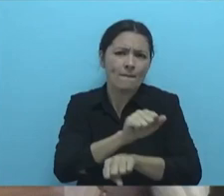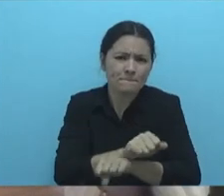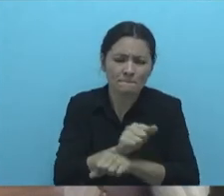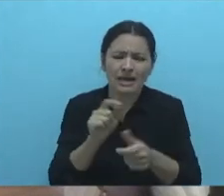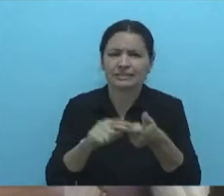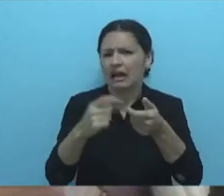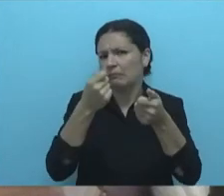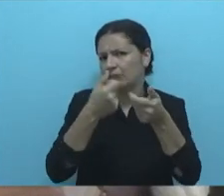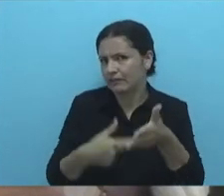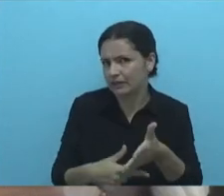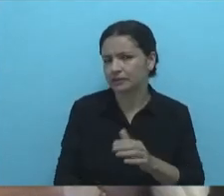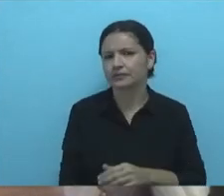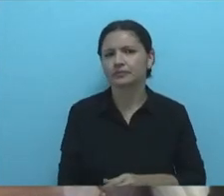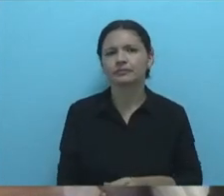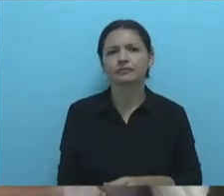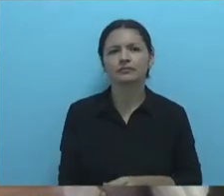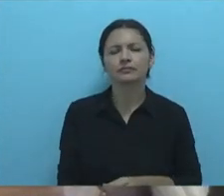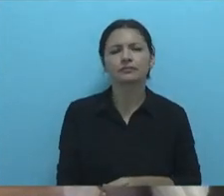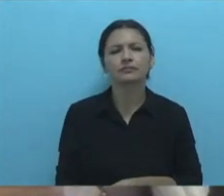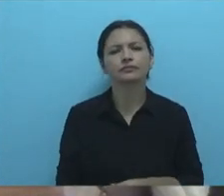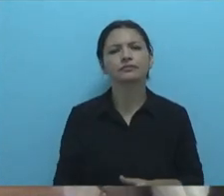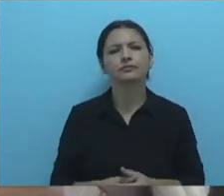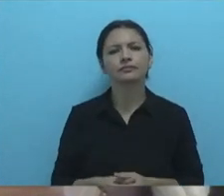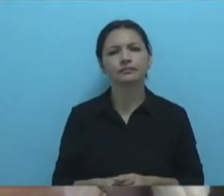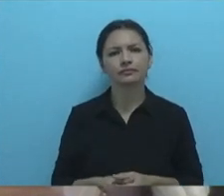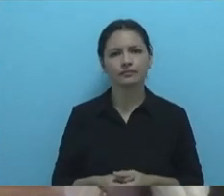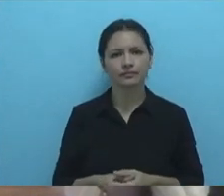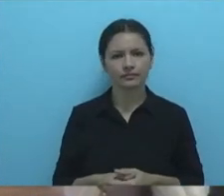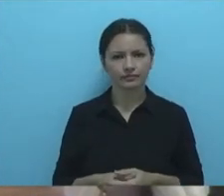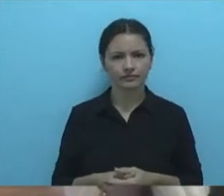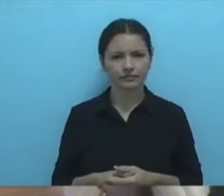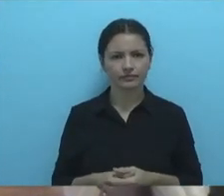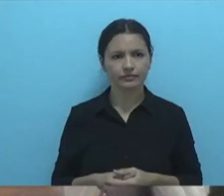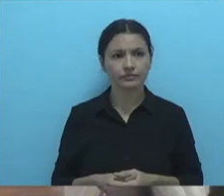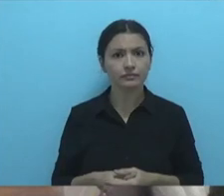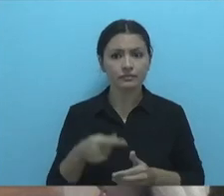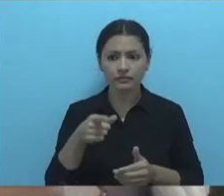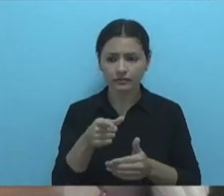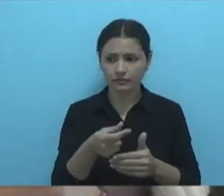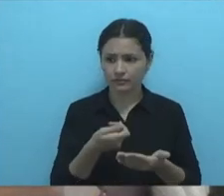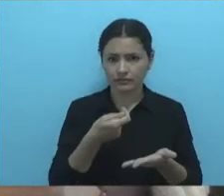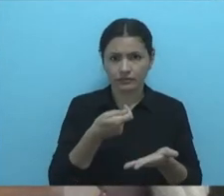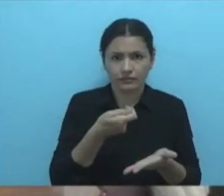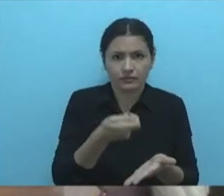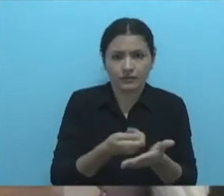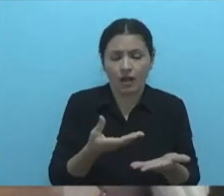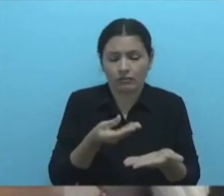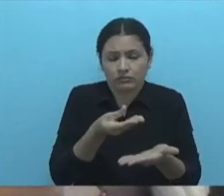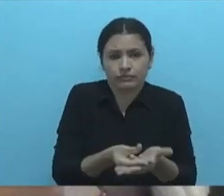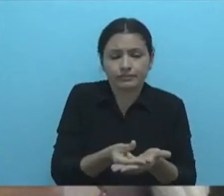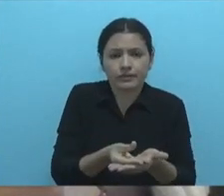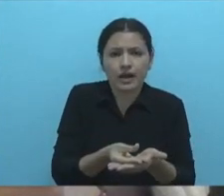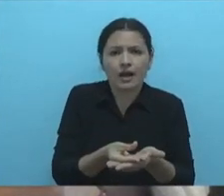reparación no tiene solo un valor inmenso para ellas un valor inmenso para ellas